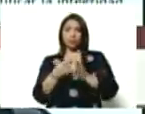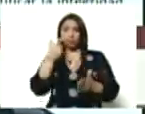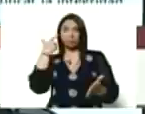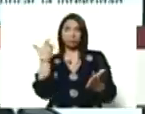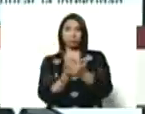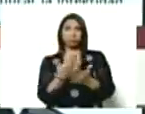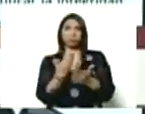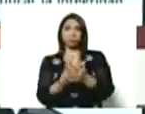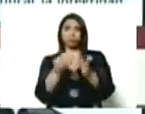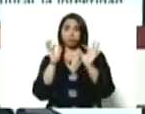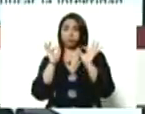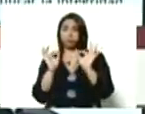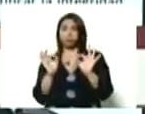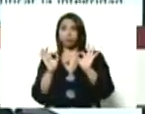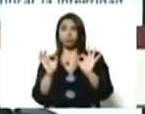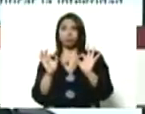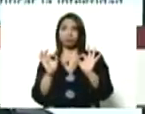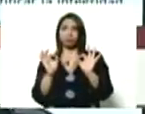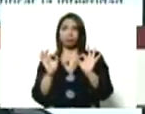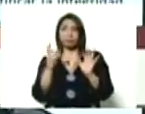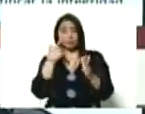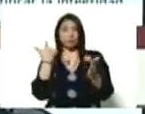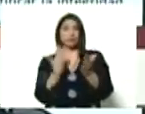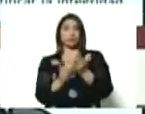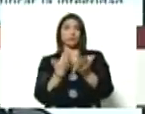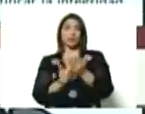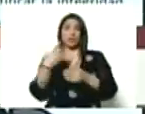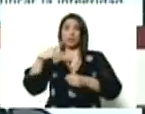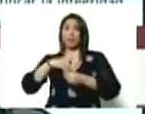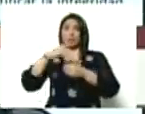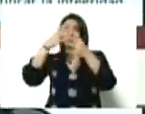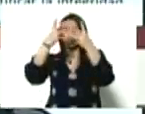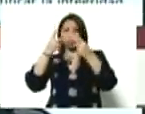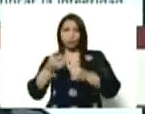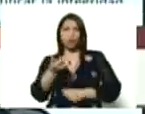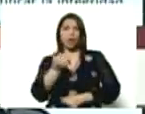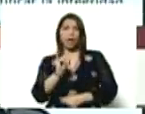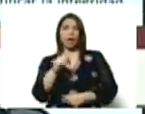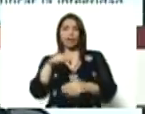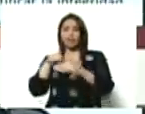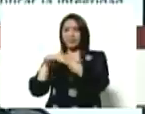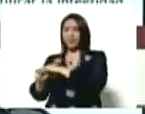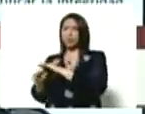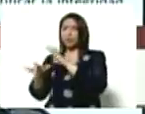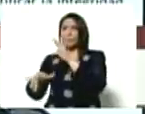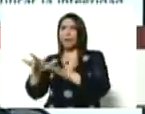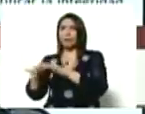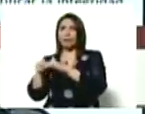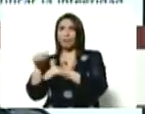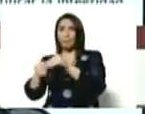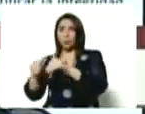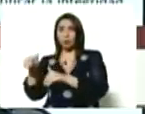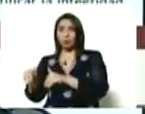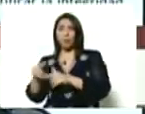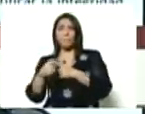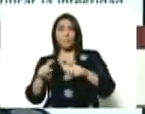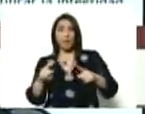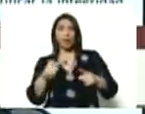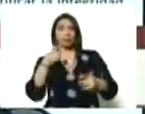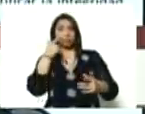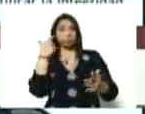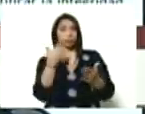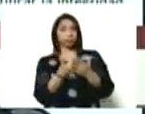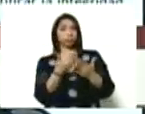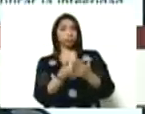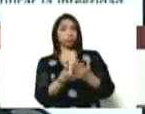sus datos, es decir, certificar que los datos que auditaron son los que se están configurando en la máquina, para certificar que los archivos de configuración